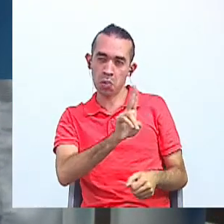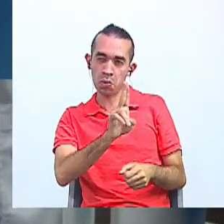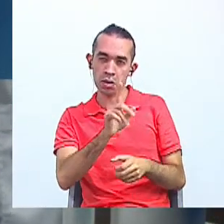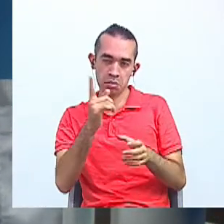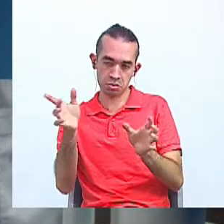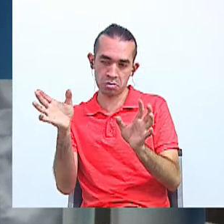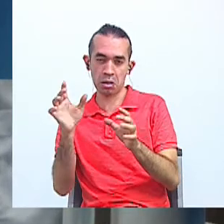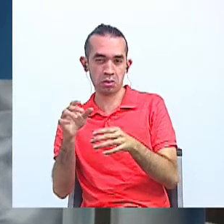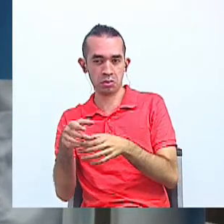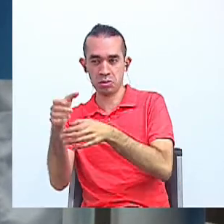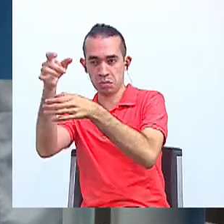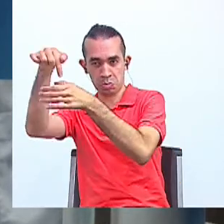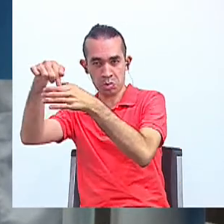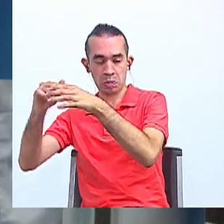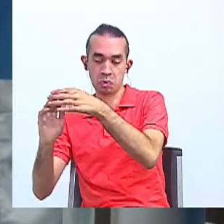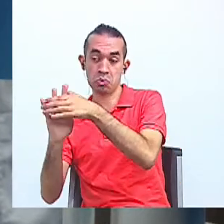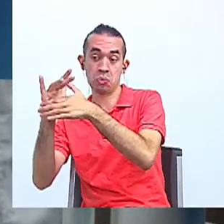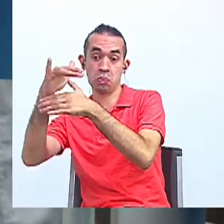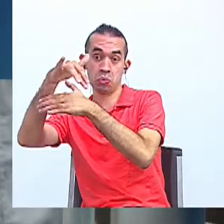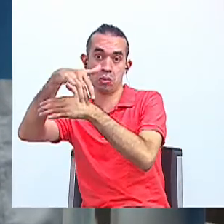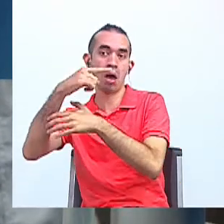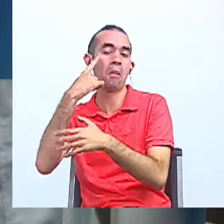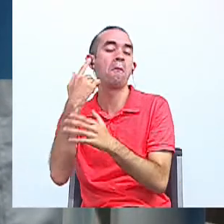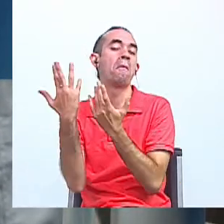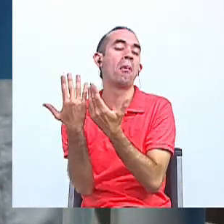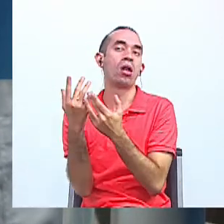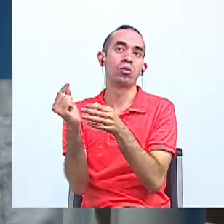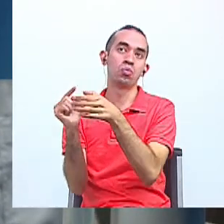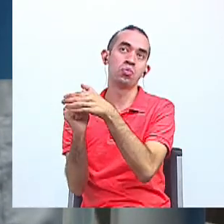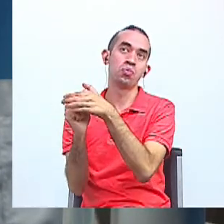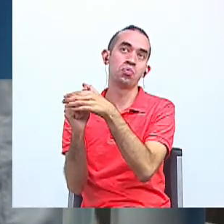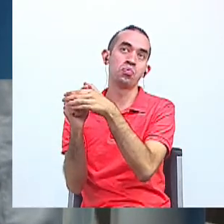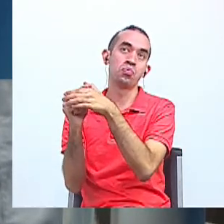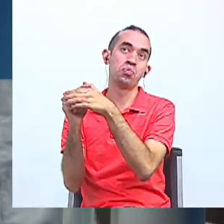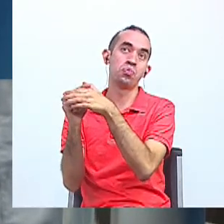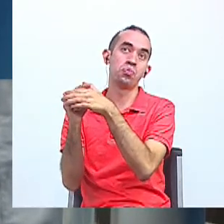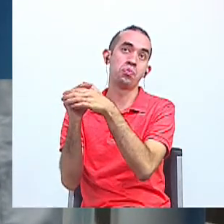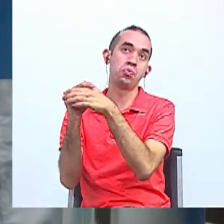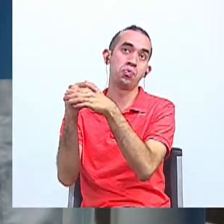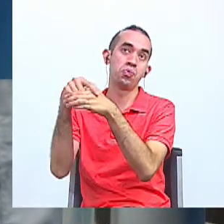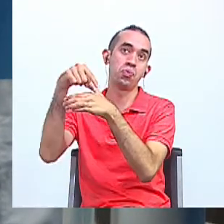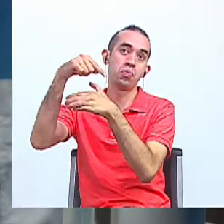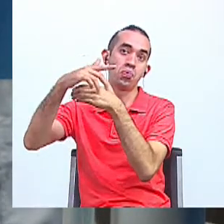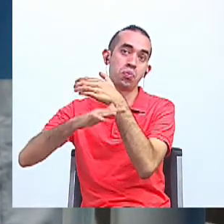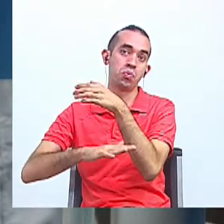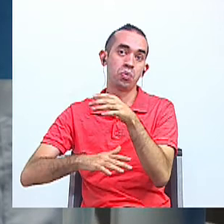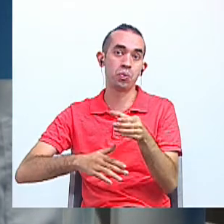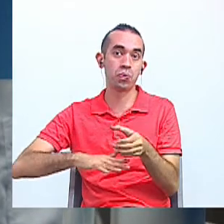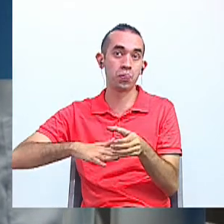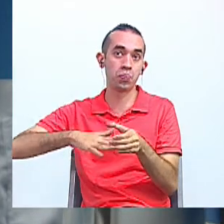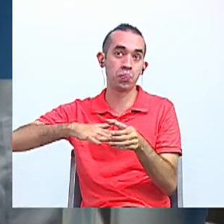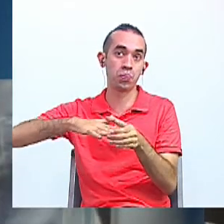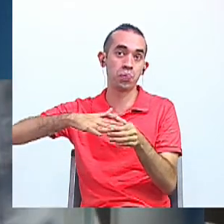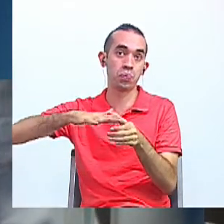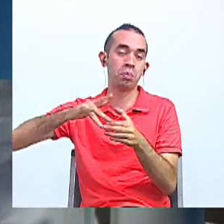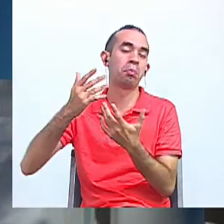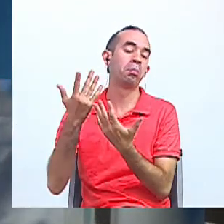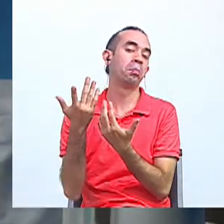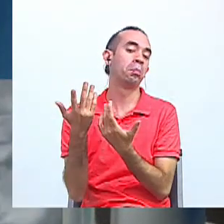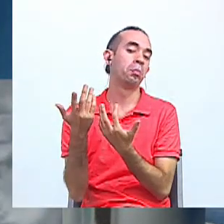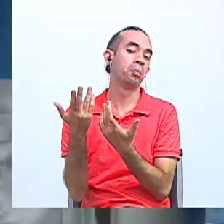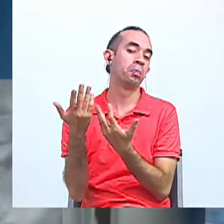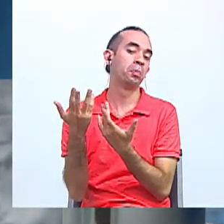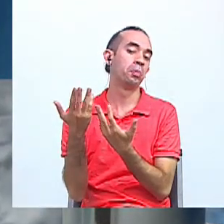Esperamos nuevamente que su goteo finalice y una vez que se